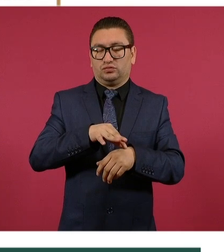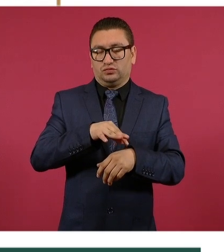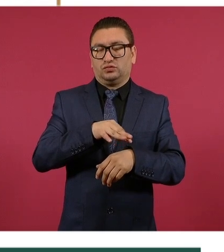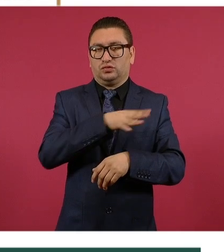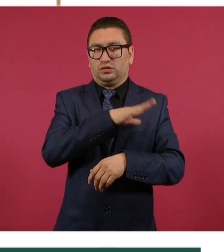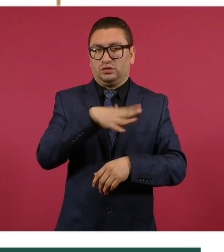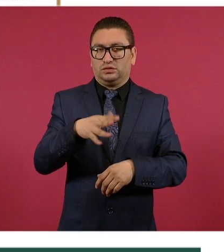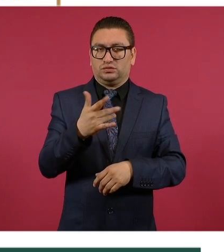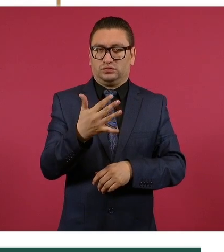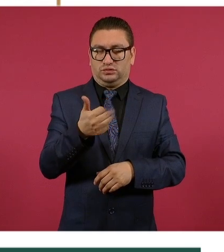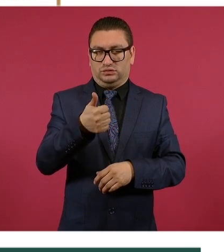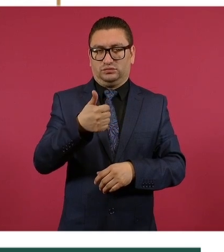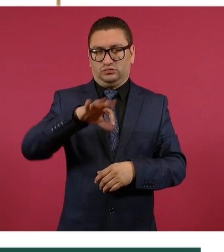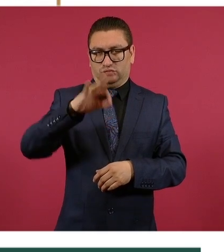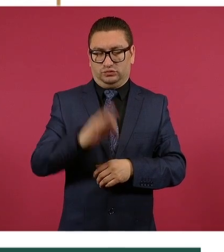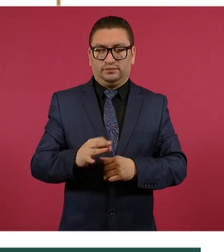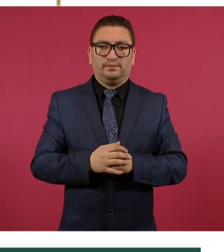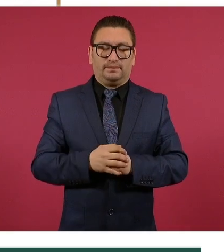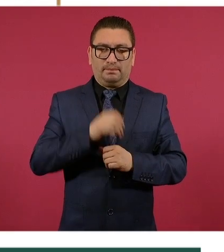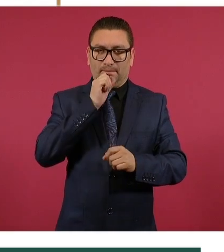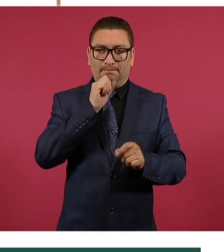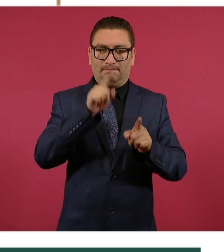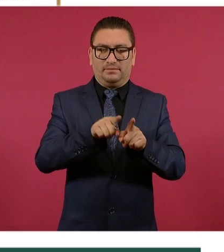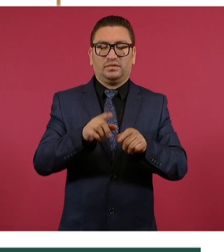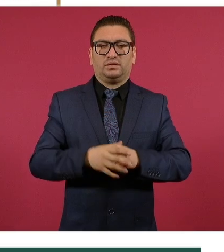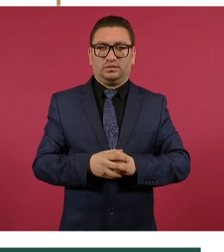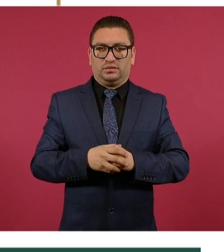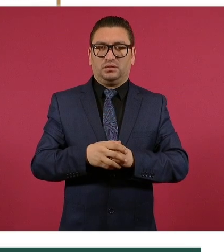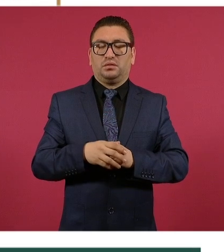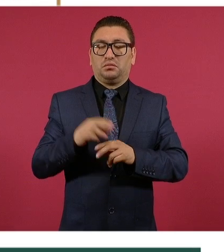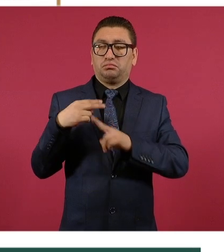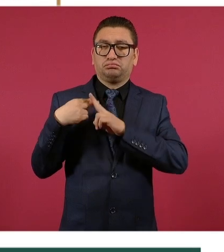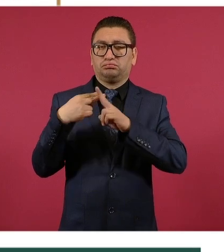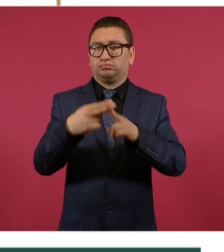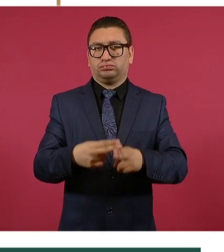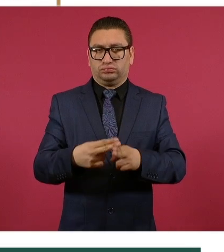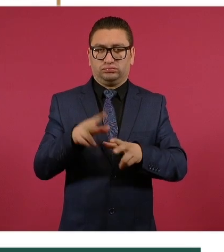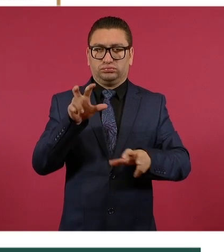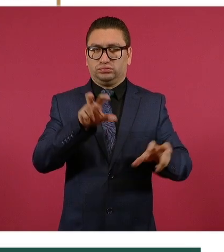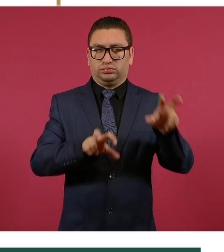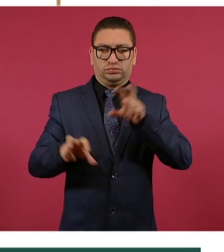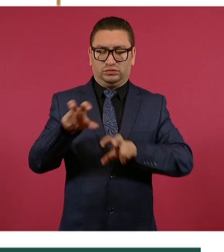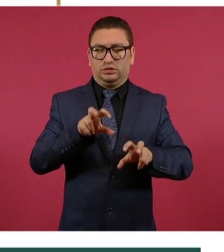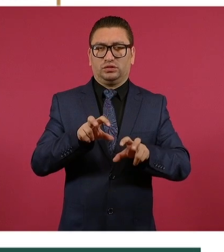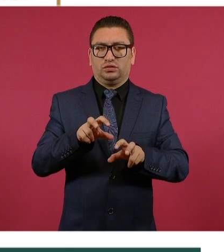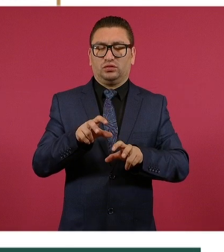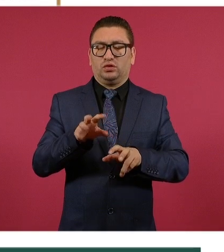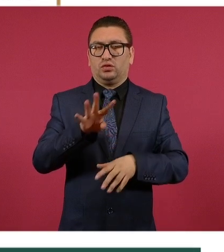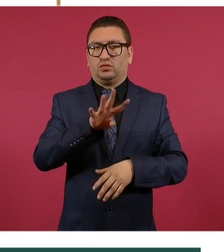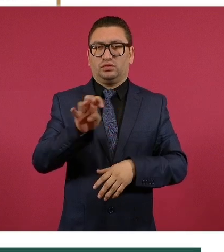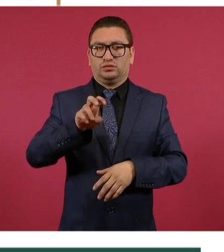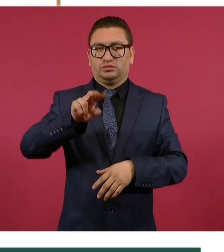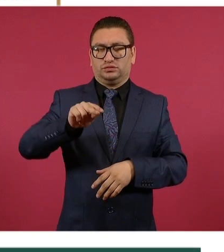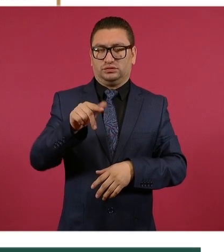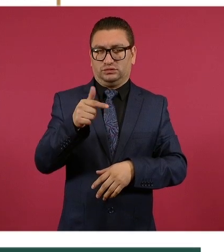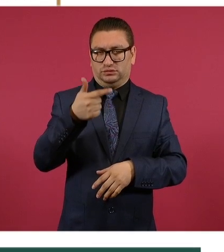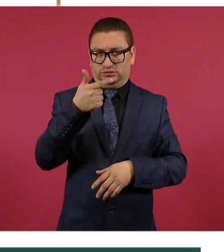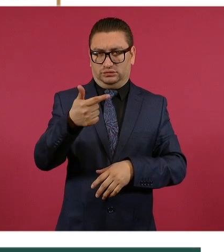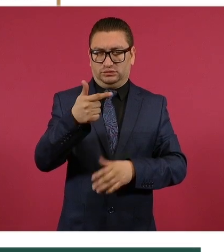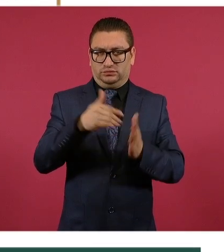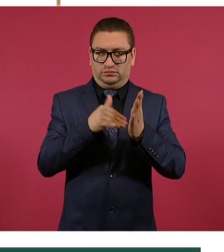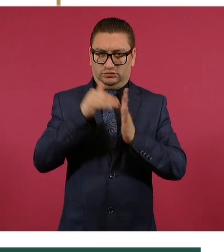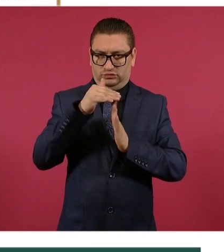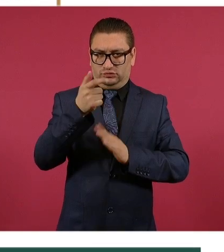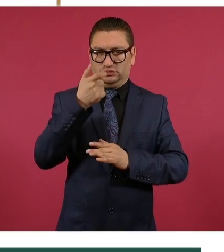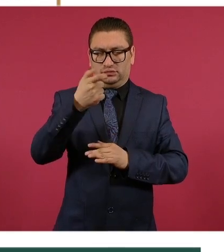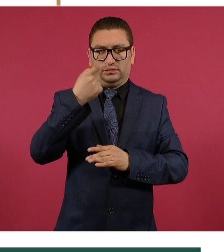de médicos generales. También en lo que va de la administración se ha invertido un total de 487 millones de